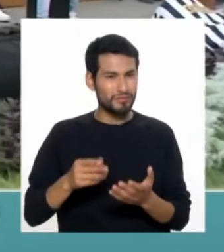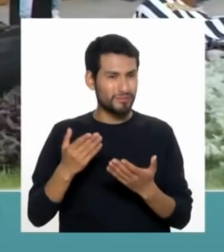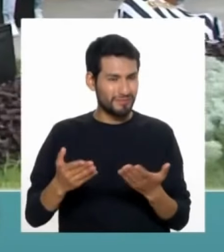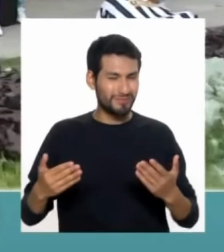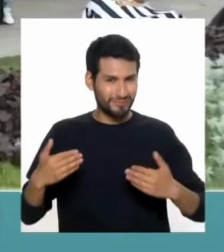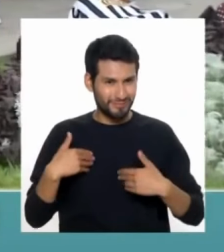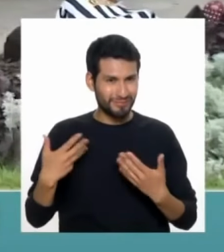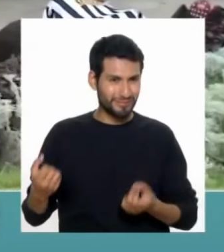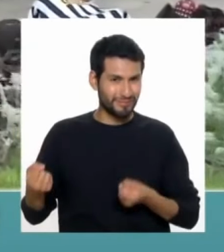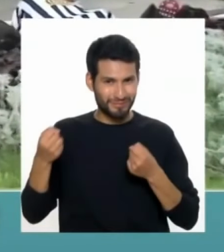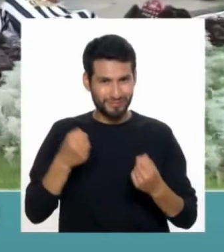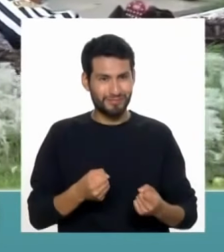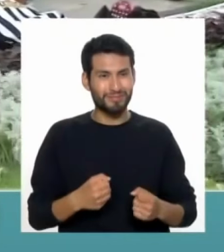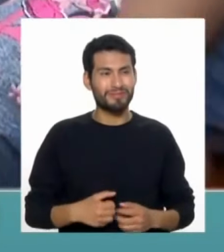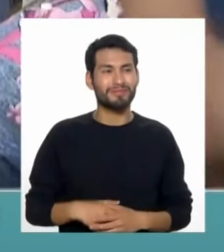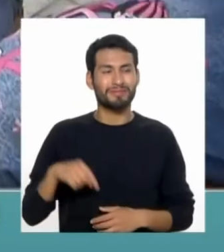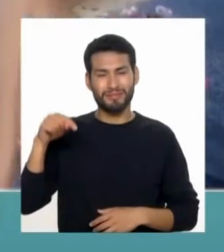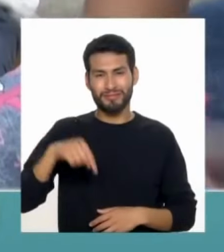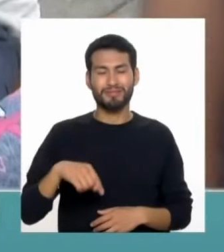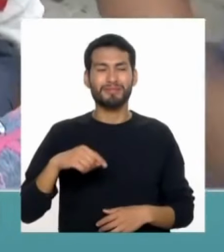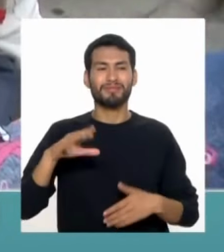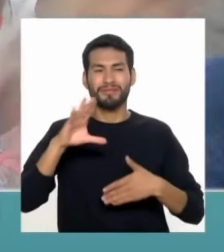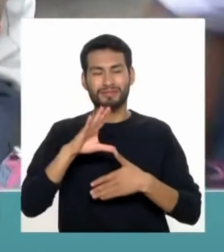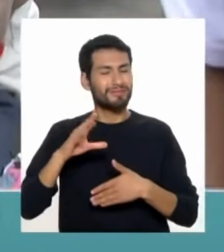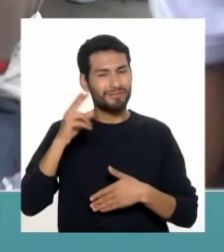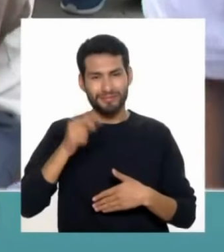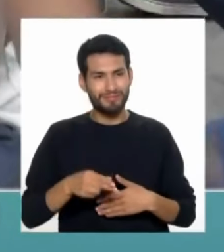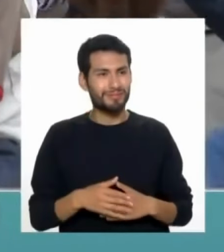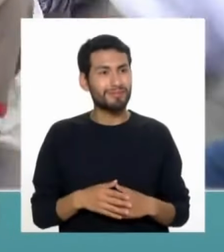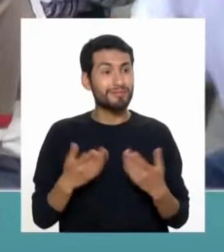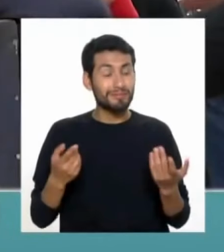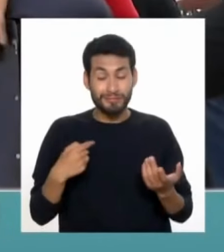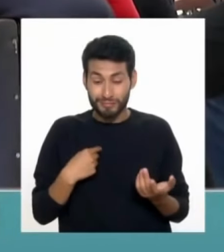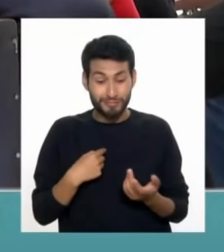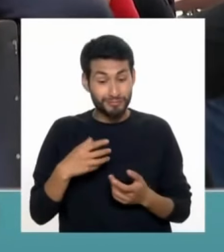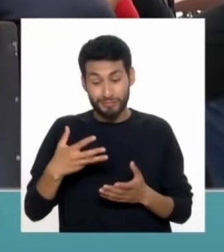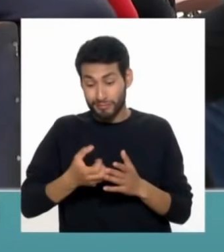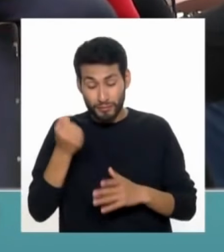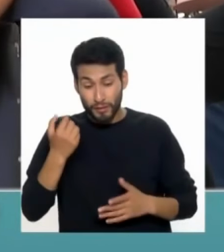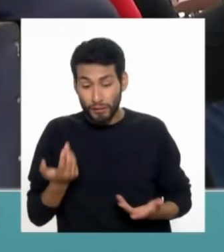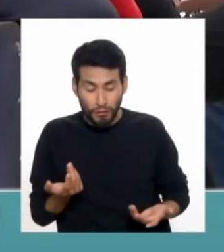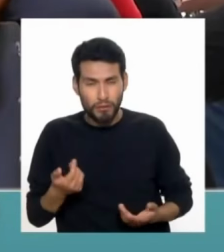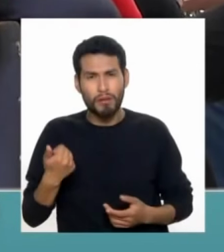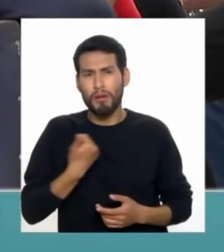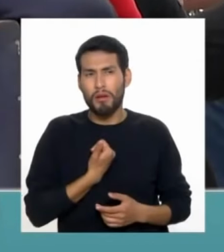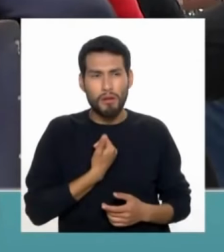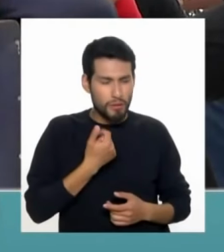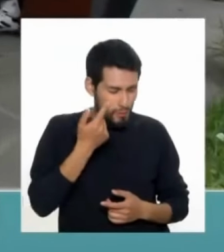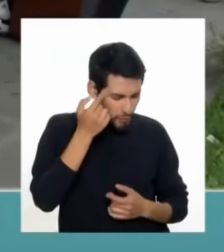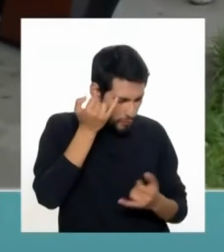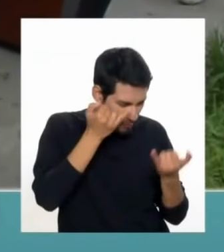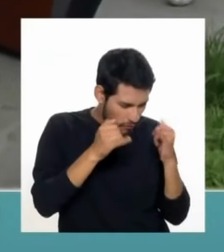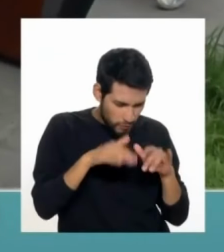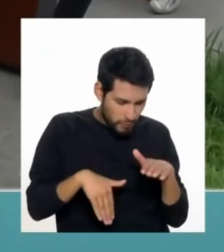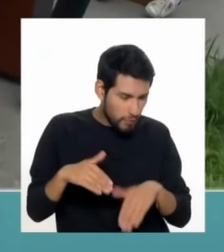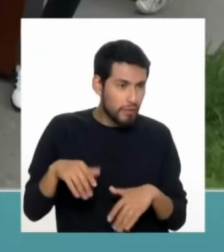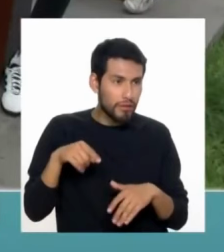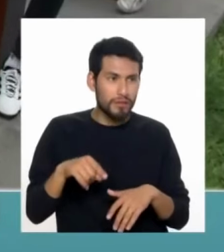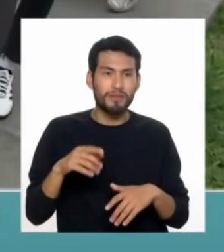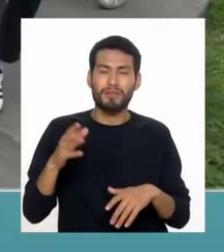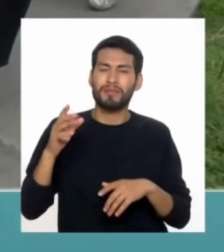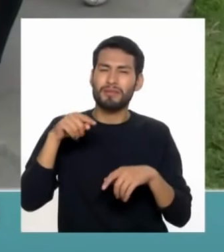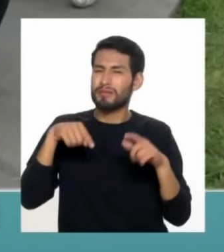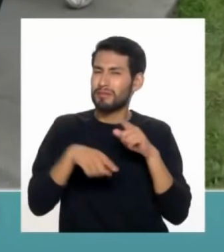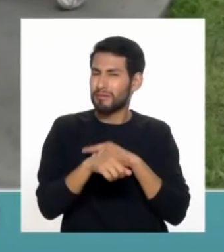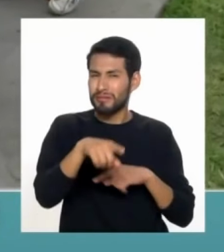cosas que trajeron acá al traerlos acá a América, y como se les prohibieron, les quitaron eso, ellos comenzaron a buscar cosas en que percutir dentro de los cañaverales al